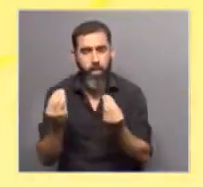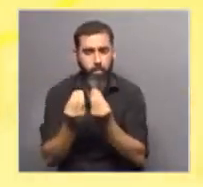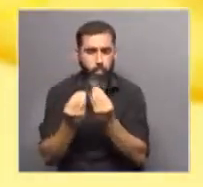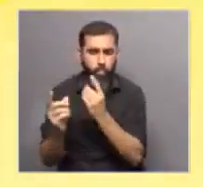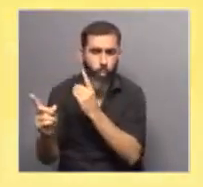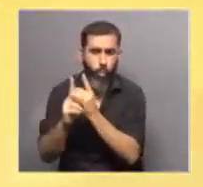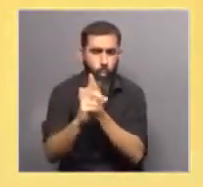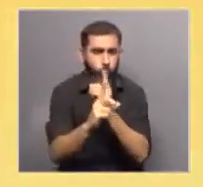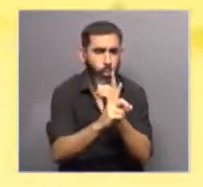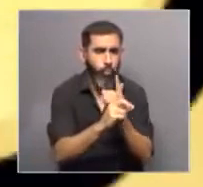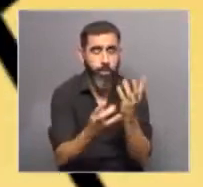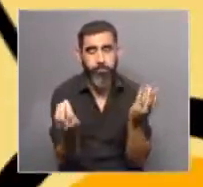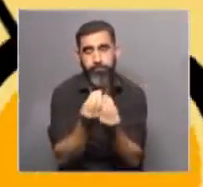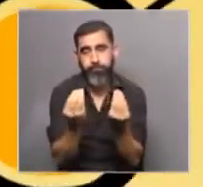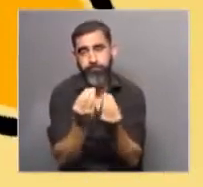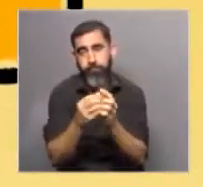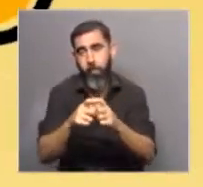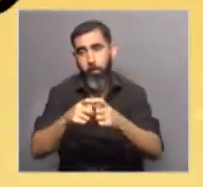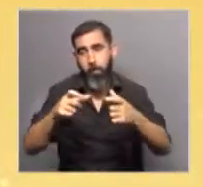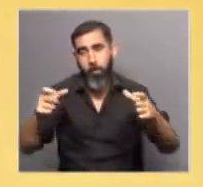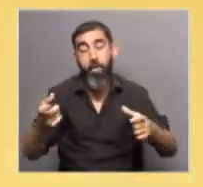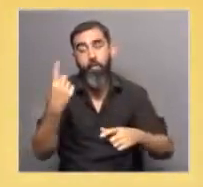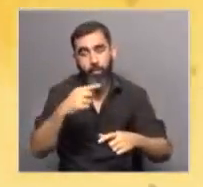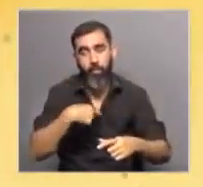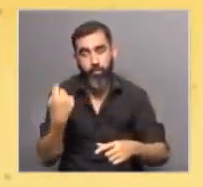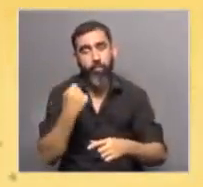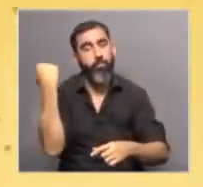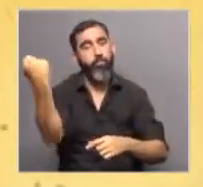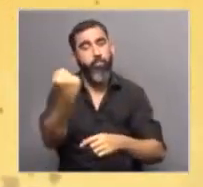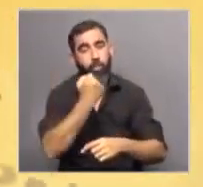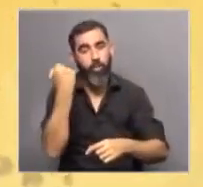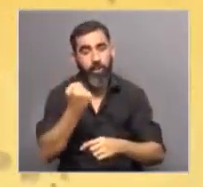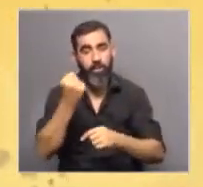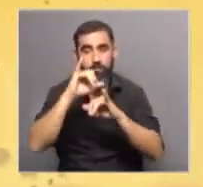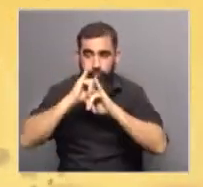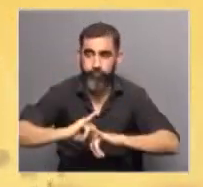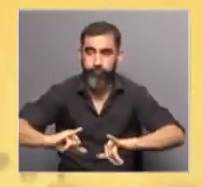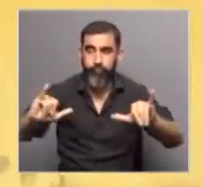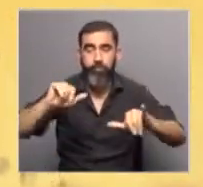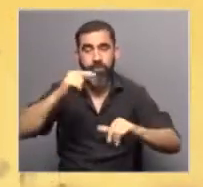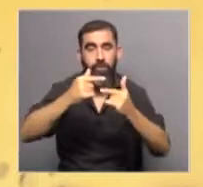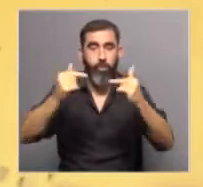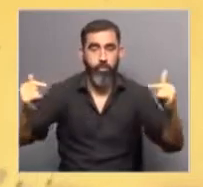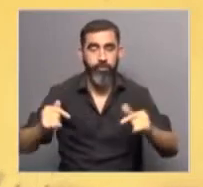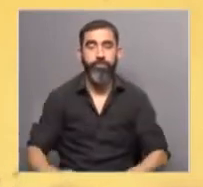usuarios aumentaron muchísimo. Así que para nosotros fue muy importante dar a conocer